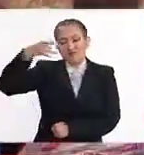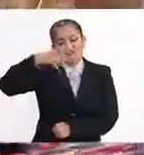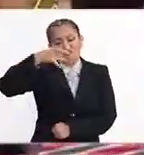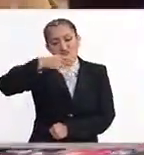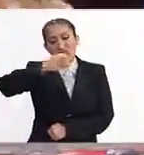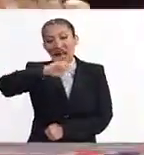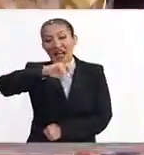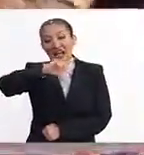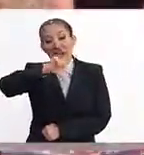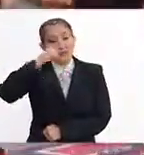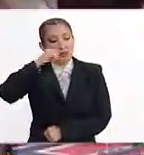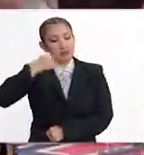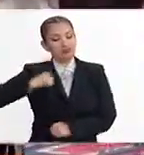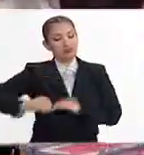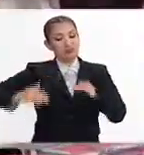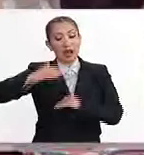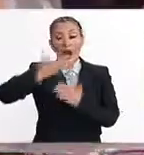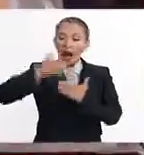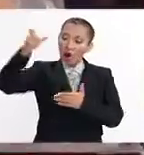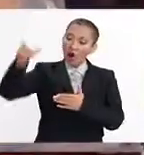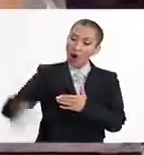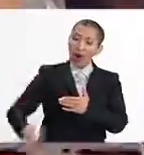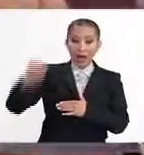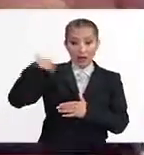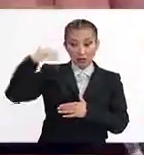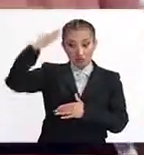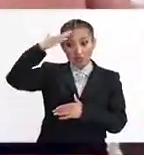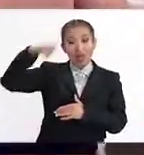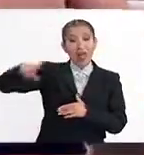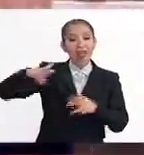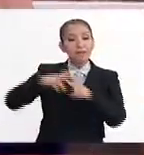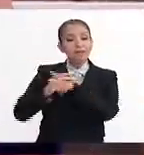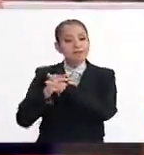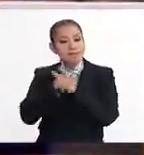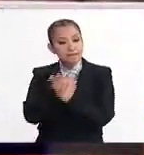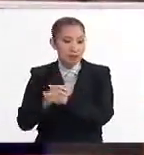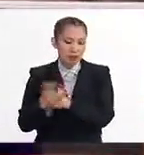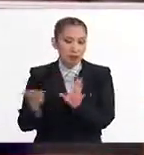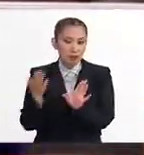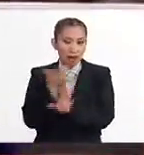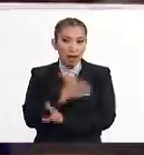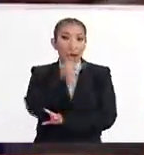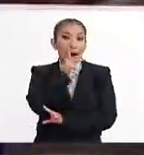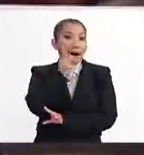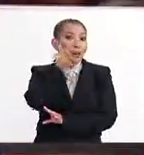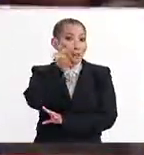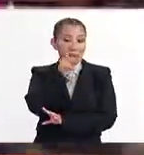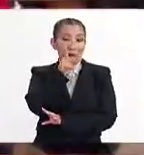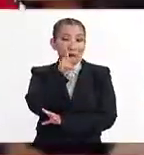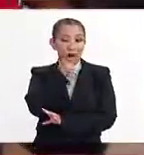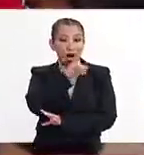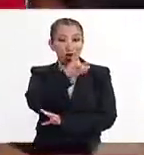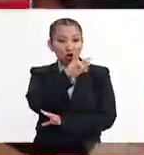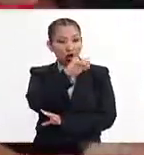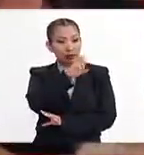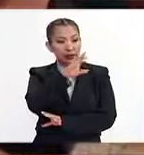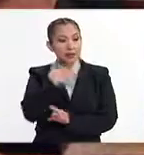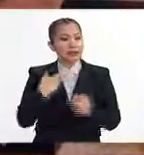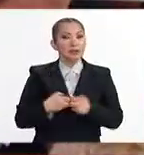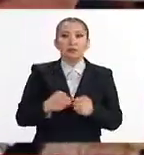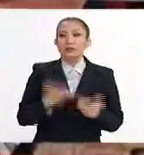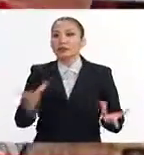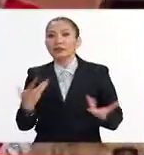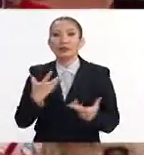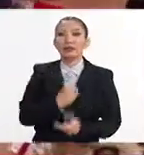parte del Canelo, que se consagra hoy en día como el ídolo mexicano del boxeo. De hecho, hasta el papá de Julio César estaba ahí con una